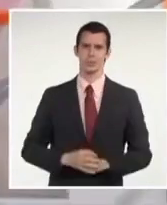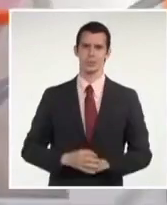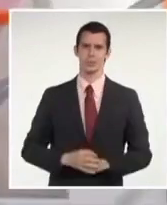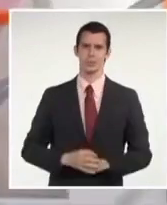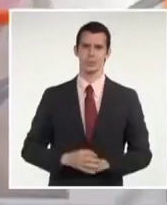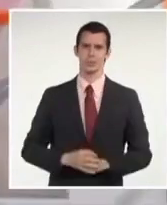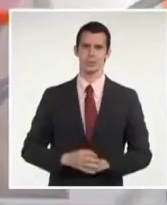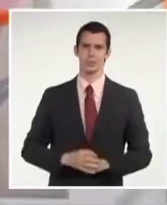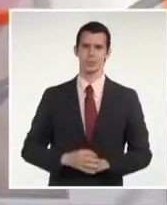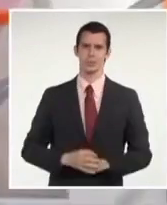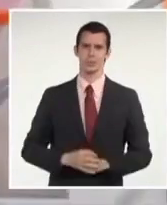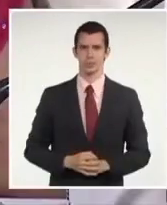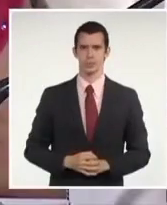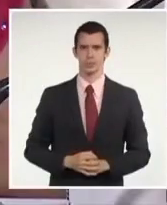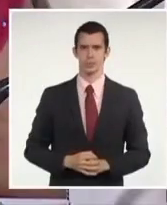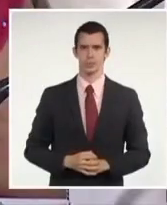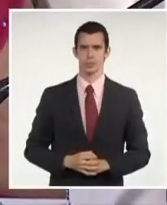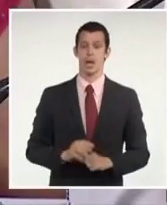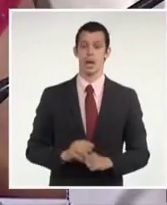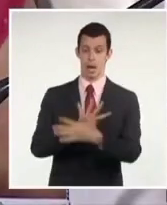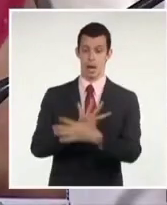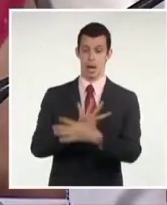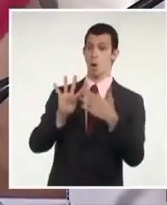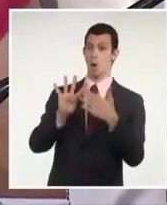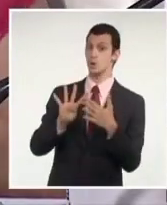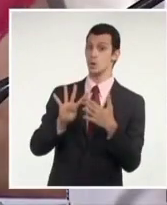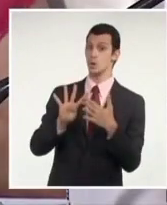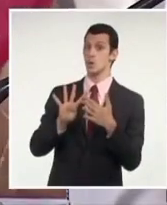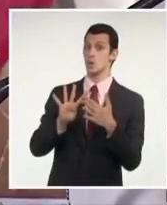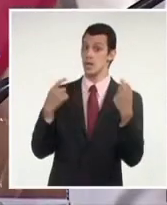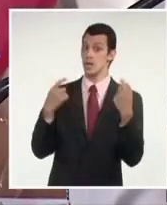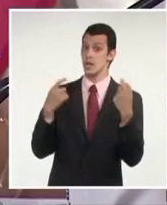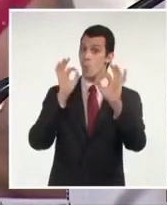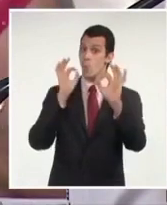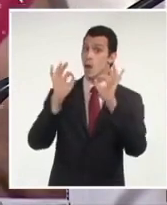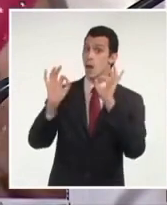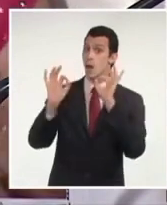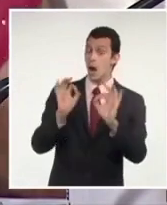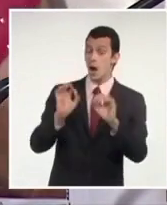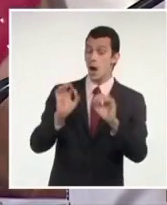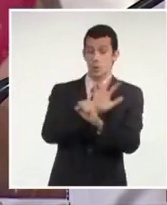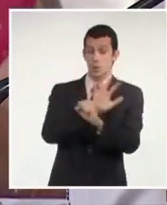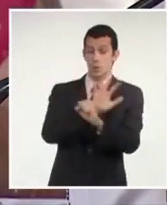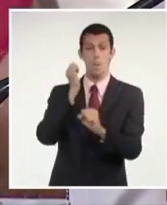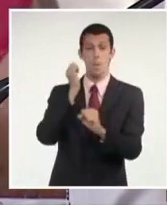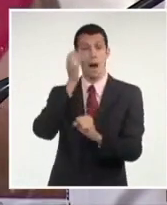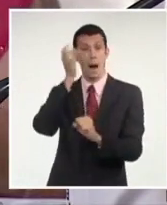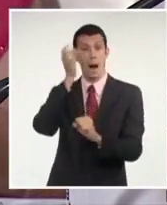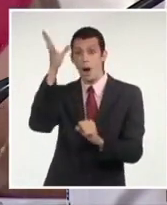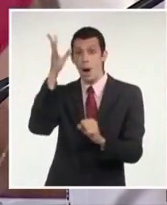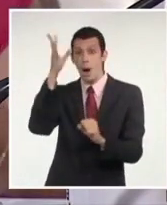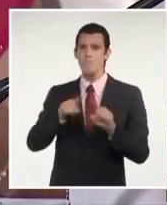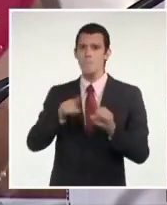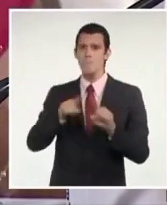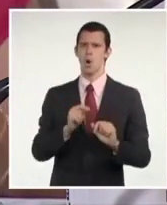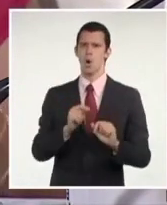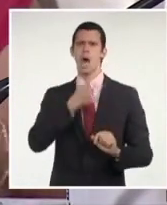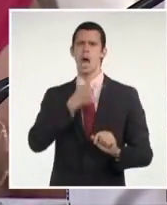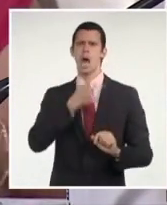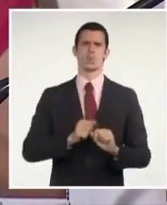no tienen la misma implicación. La alfa, que es la detectada en el Reino Unido, la hemos detectado en varias provincias. Sin